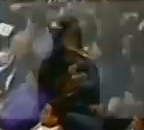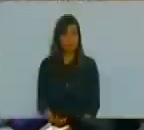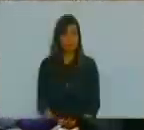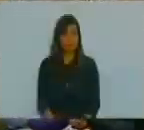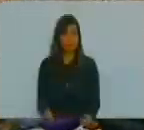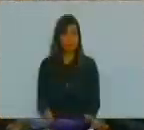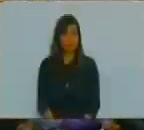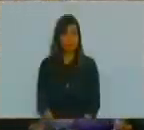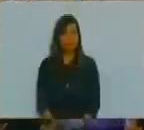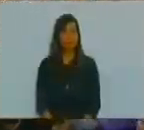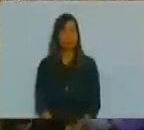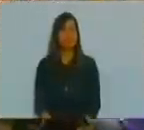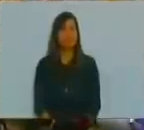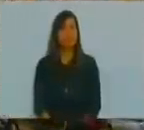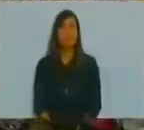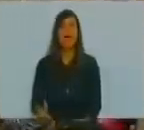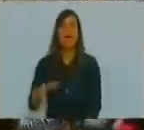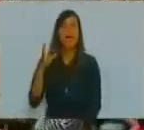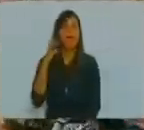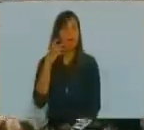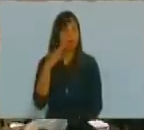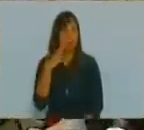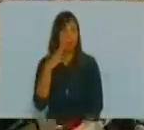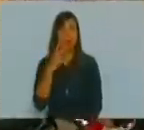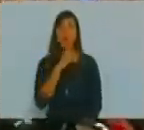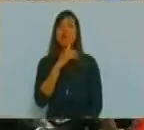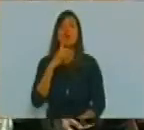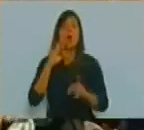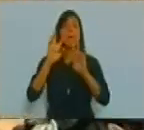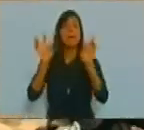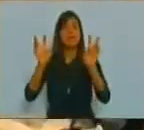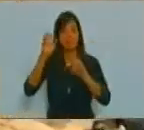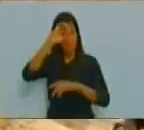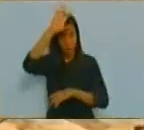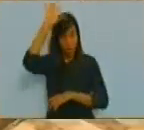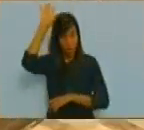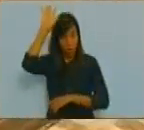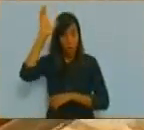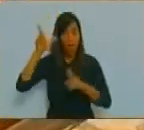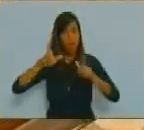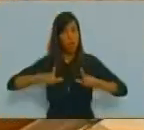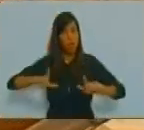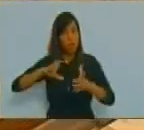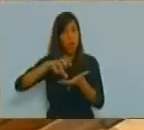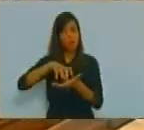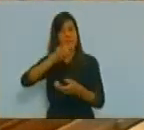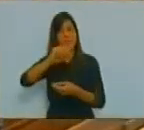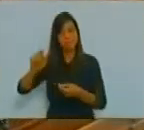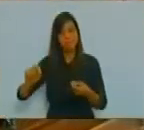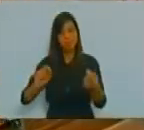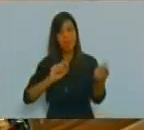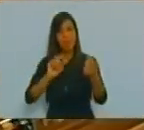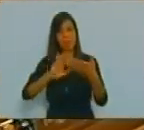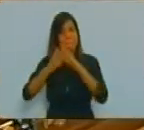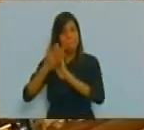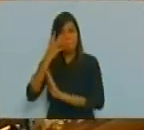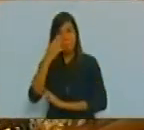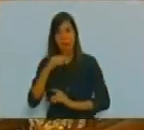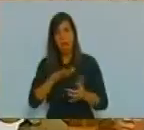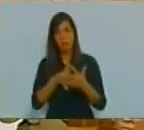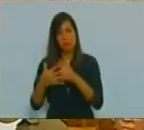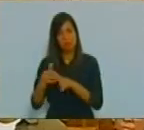la vida un ejemplo con el nombre de robert en nuestros espacios en nuestros barrios en nuestras bases de misiones en nuestros